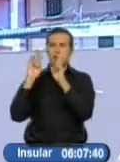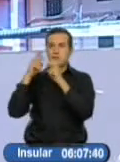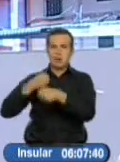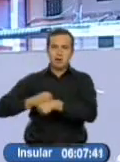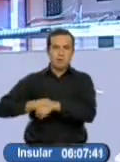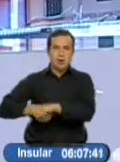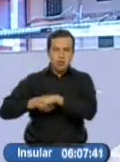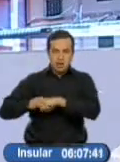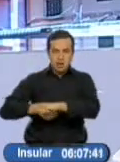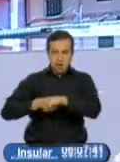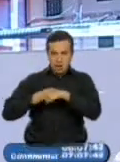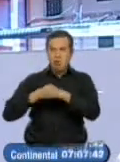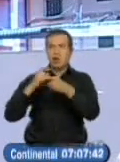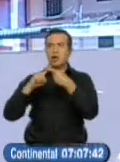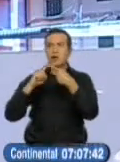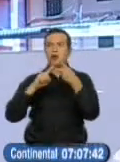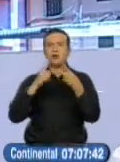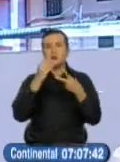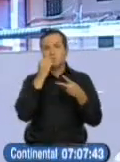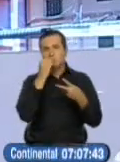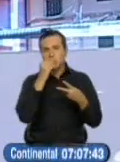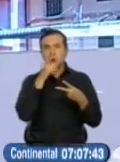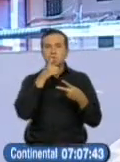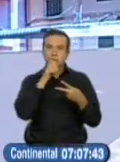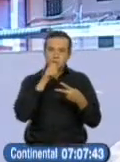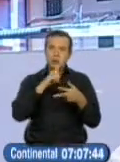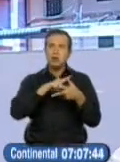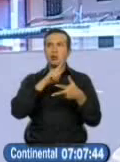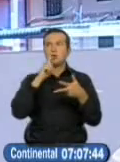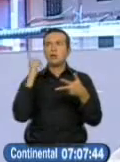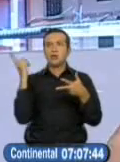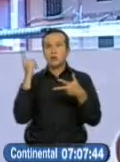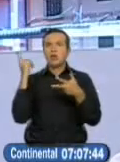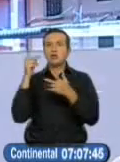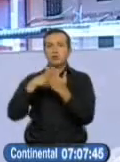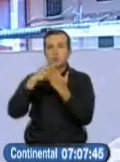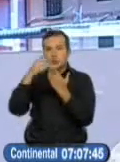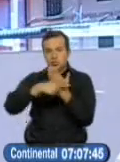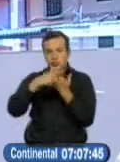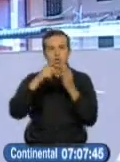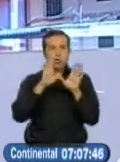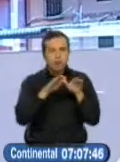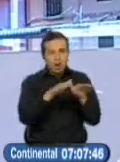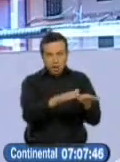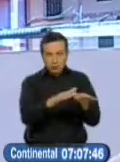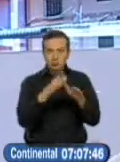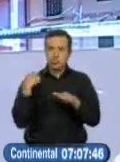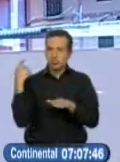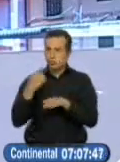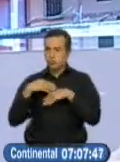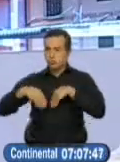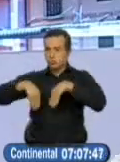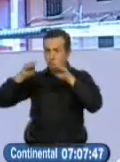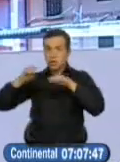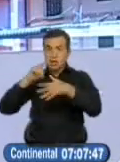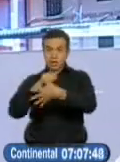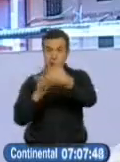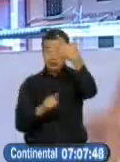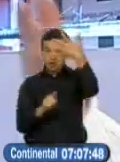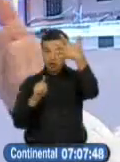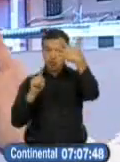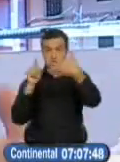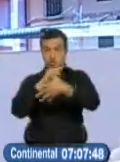y muebles, el sector de alimentos y bebidas, software, avicultor. Nosotros como textil confección nos hemos unido los cinco grandes